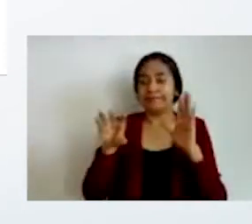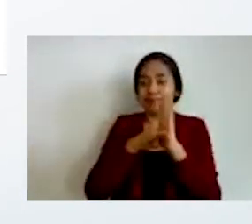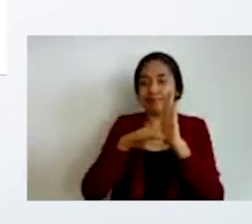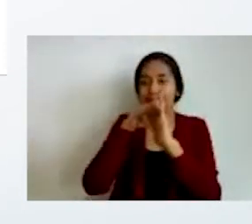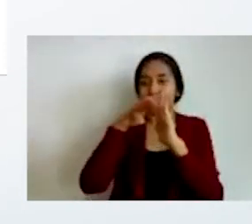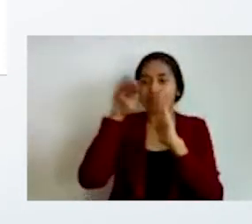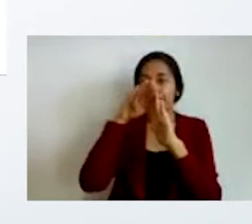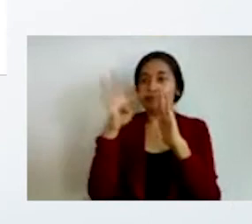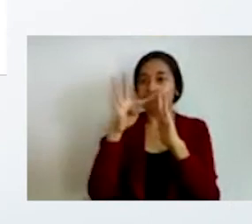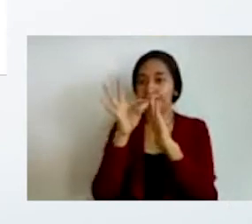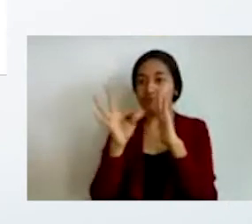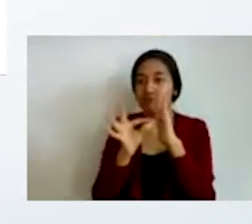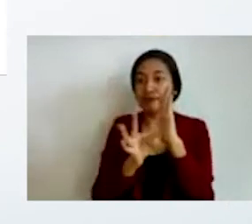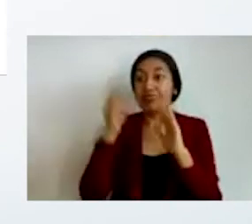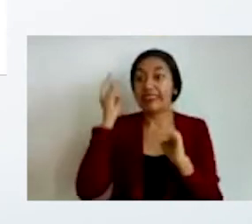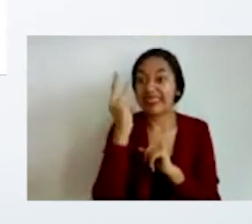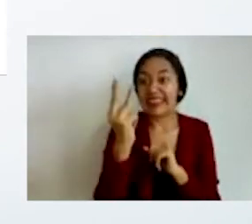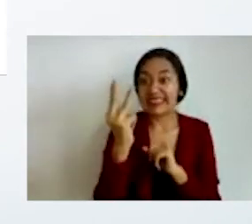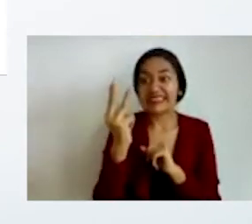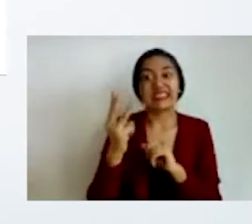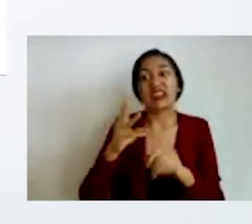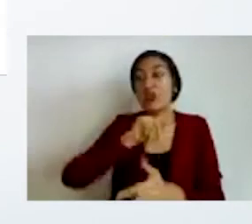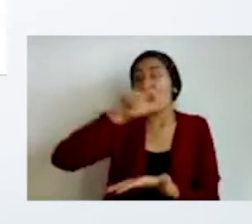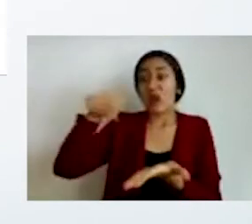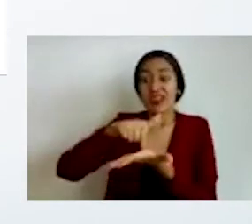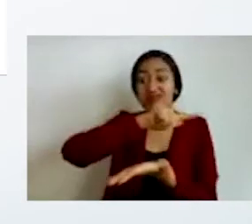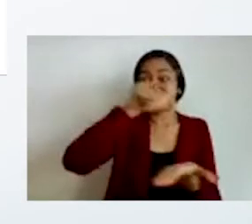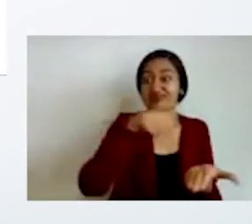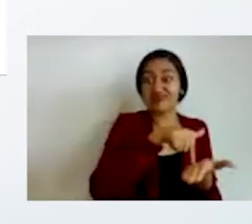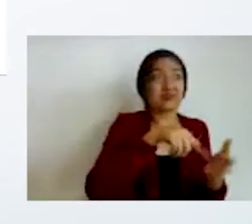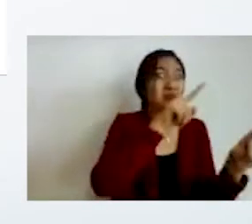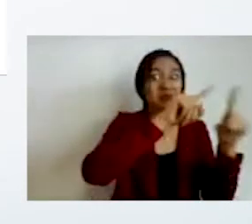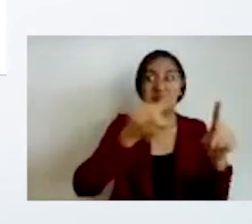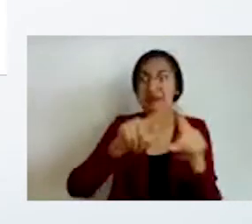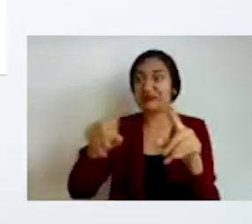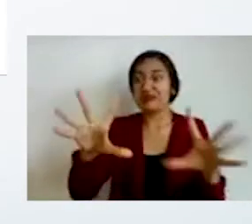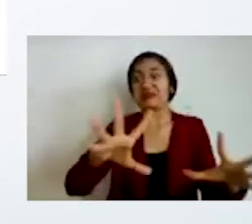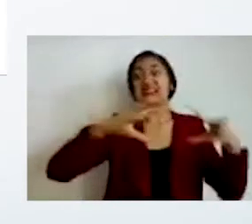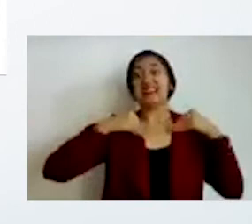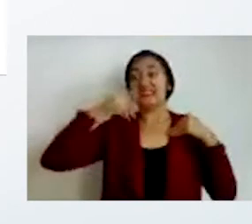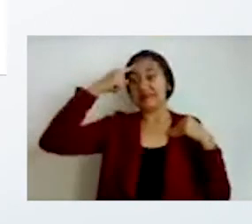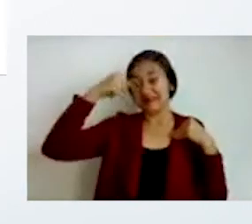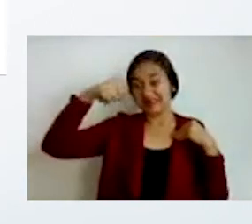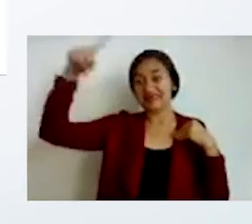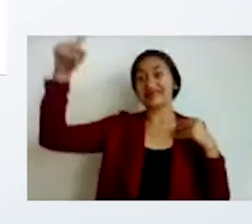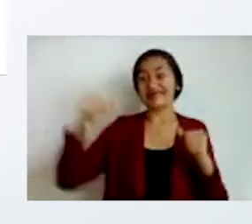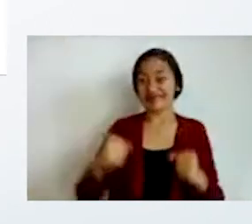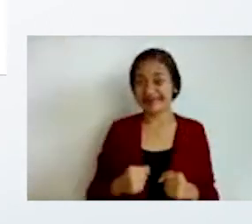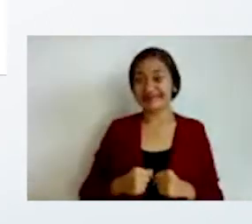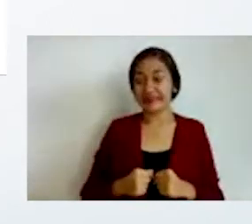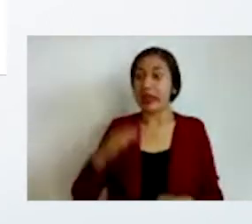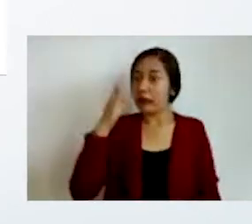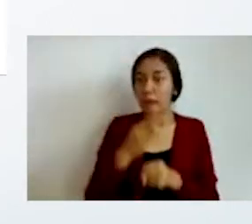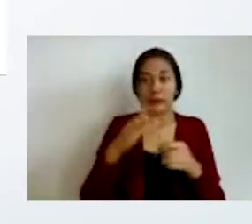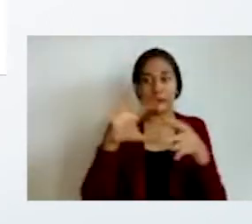en cualquier lugar. Ahora bien, otro punto importante desde mi perspectiva a tratar es quiénes son